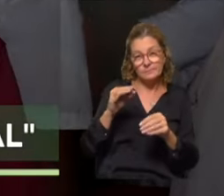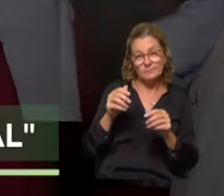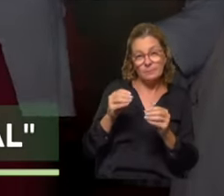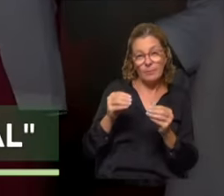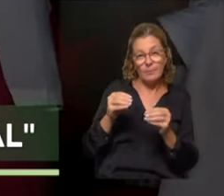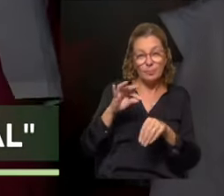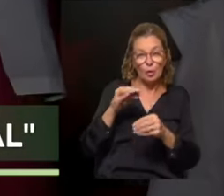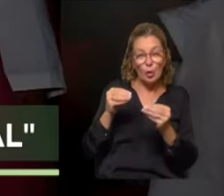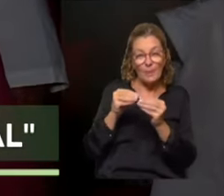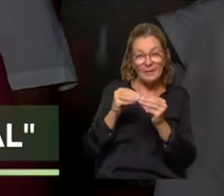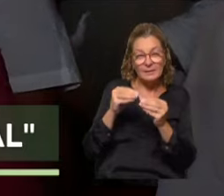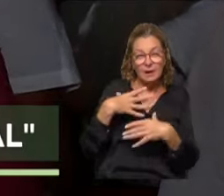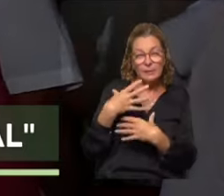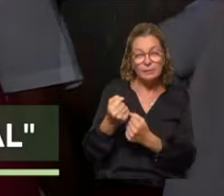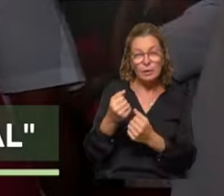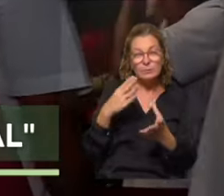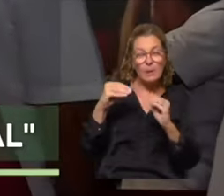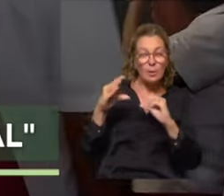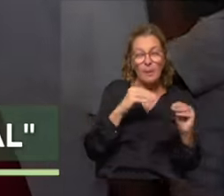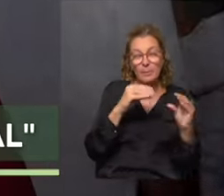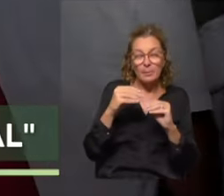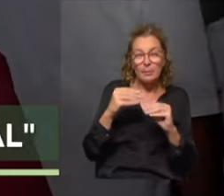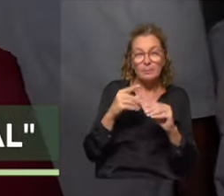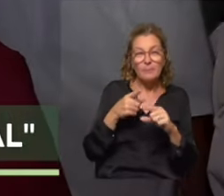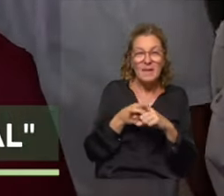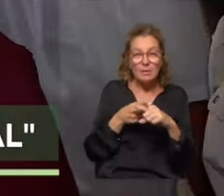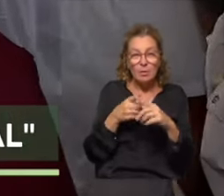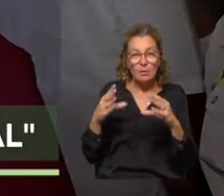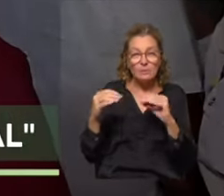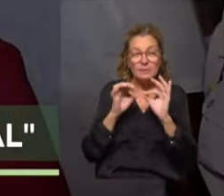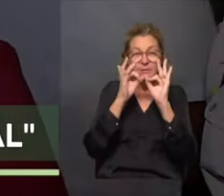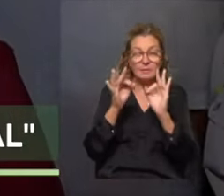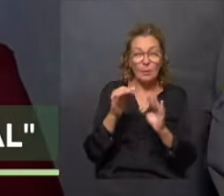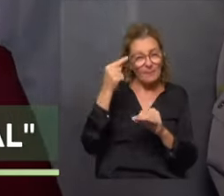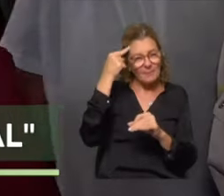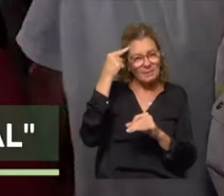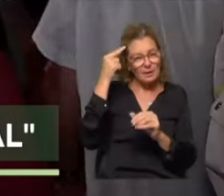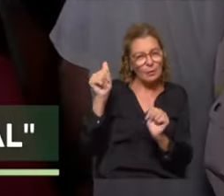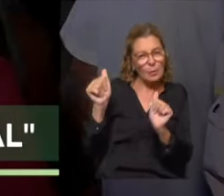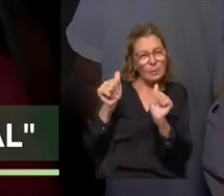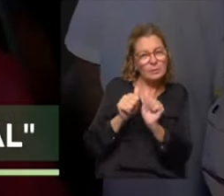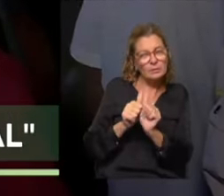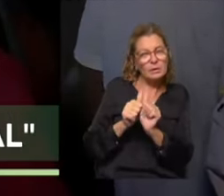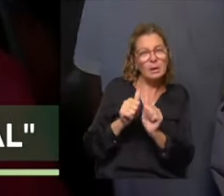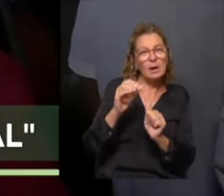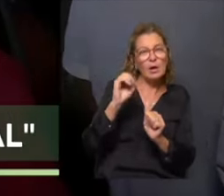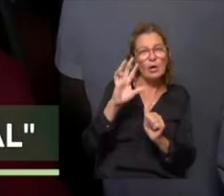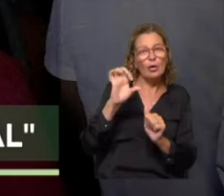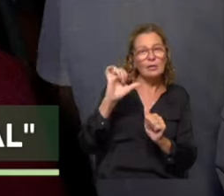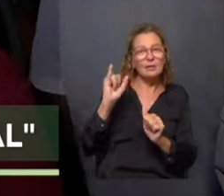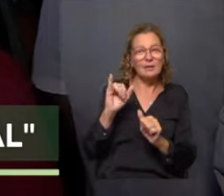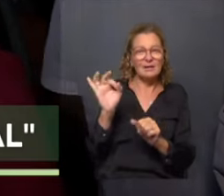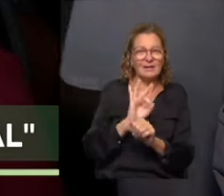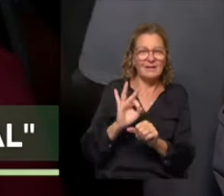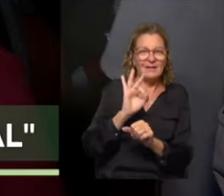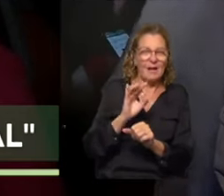asesorando, Lutenberg, y bueno, conversaciones de por medio, llegué al convencimiento de acompañar a Yamandú Orsi. Pero nadie me fue a buscar, fue un